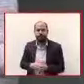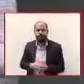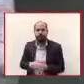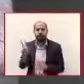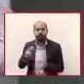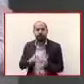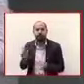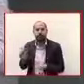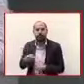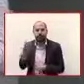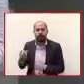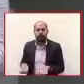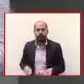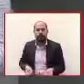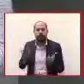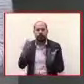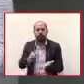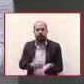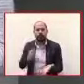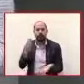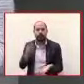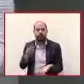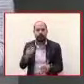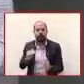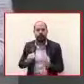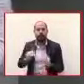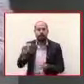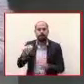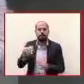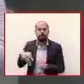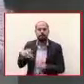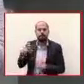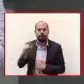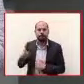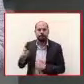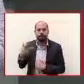En 2023, las multas cobradas aumentaron en